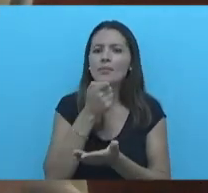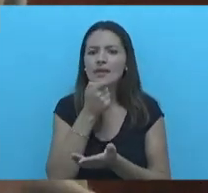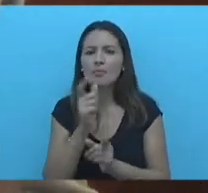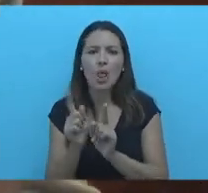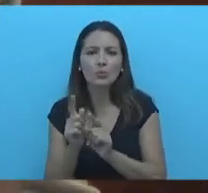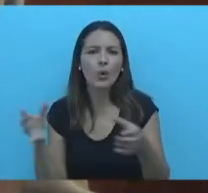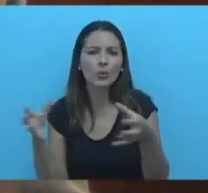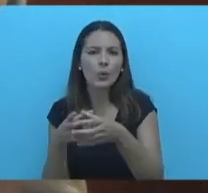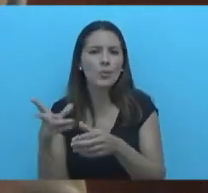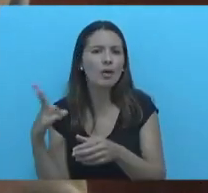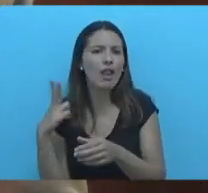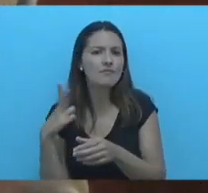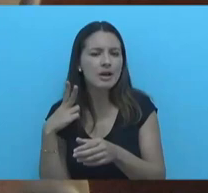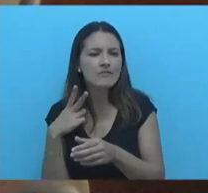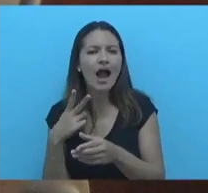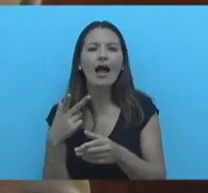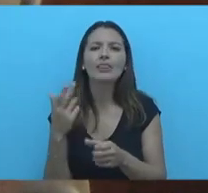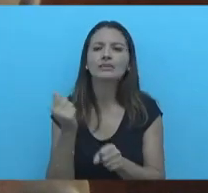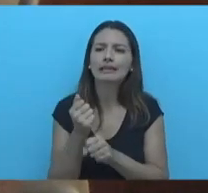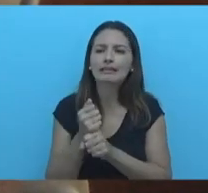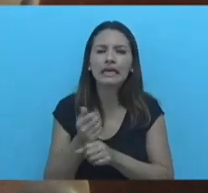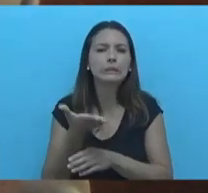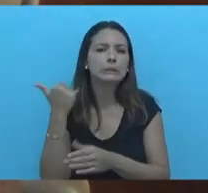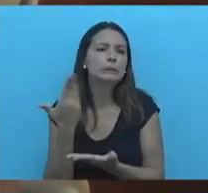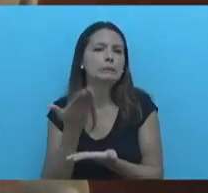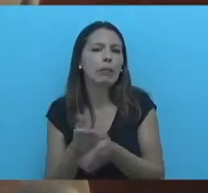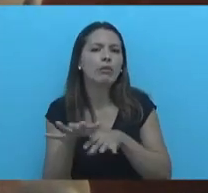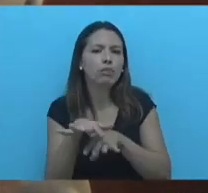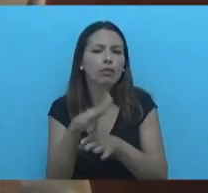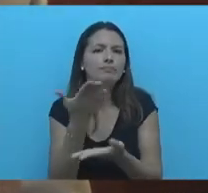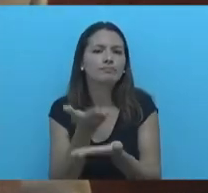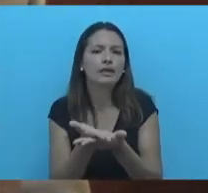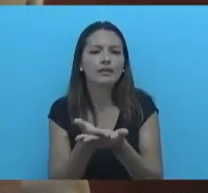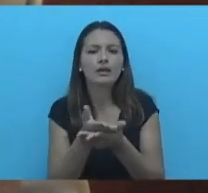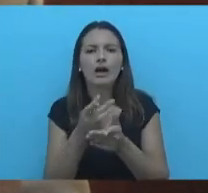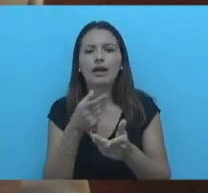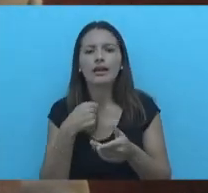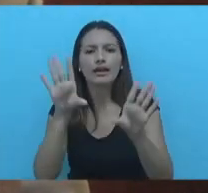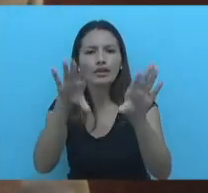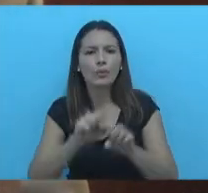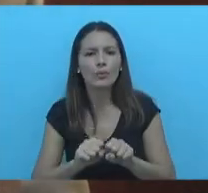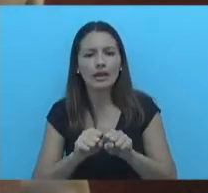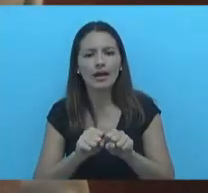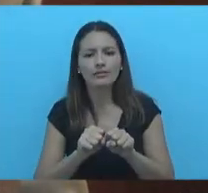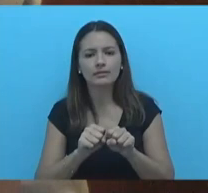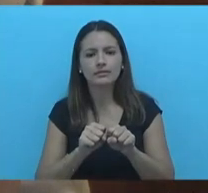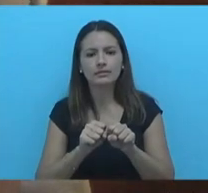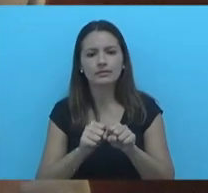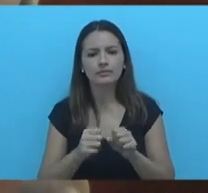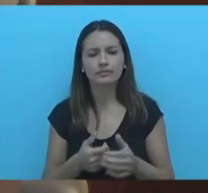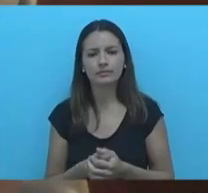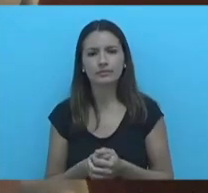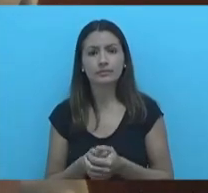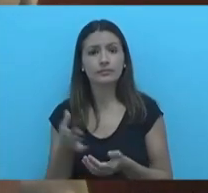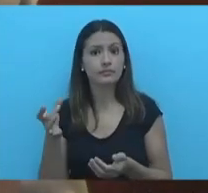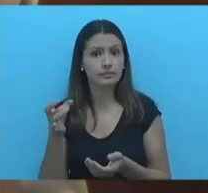algunos sectores laborales, que habían tiempo atrás insistido en recuperar la conducción para nuestro país de